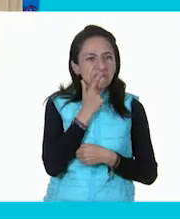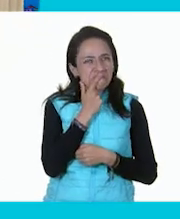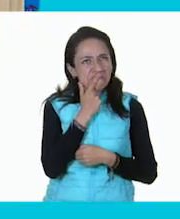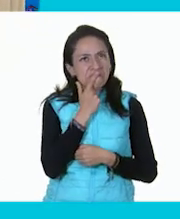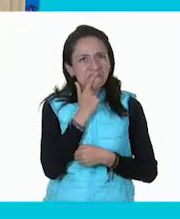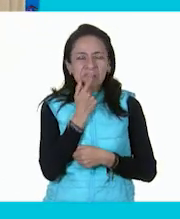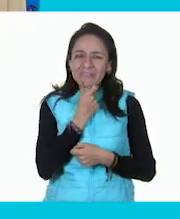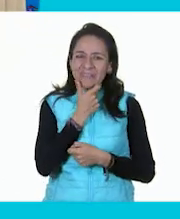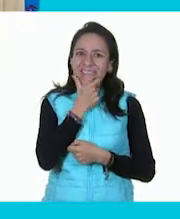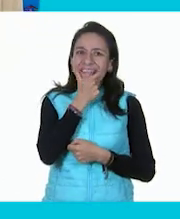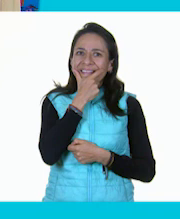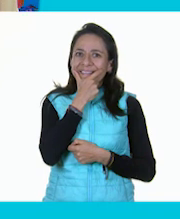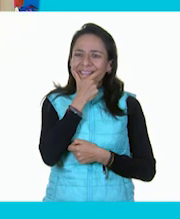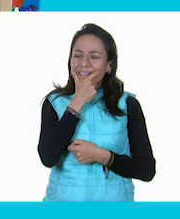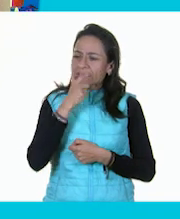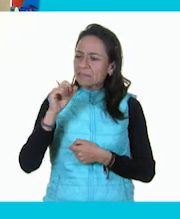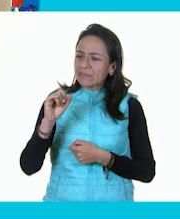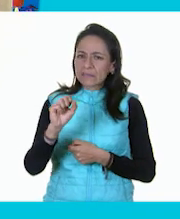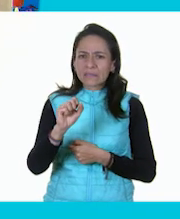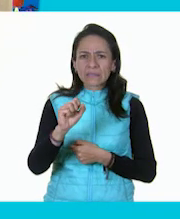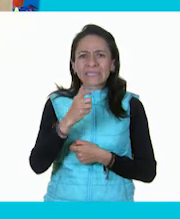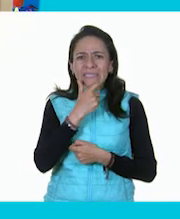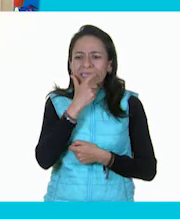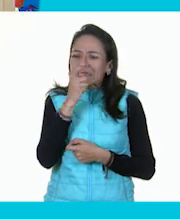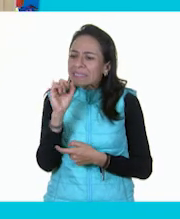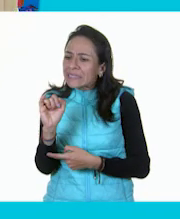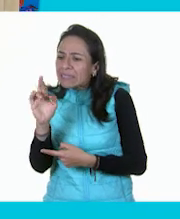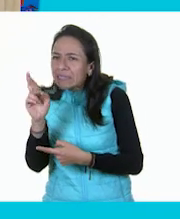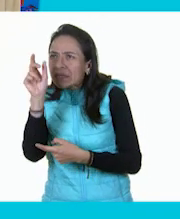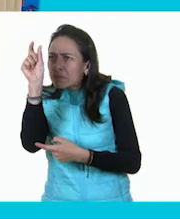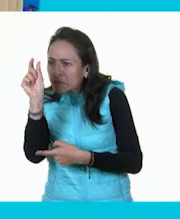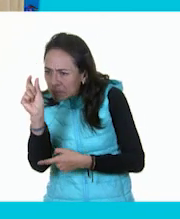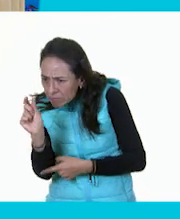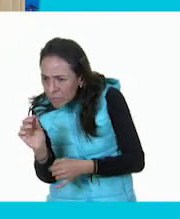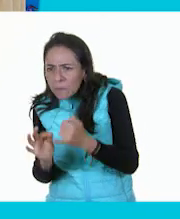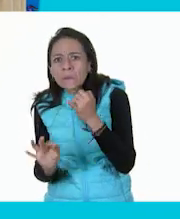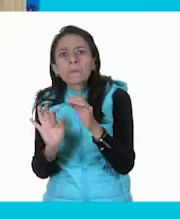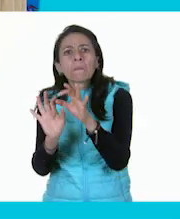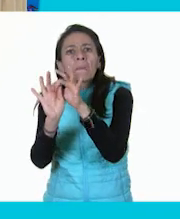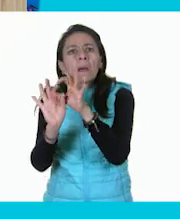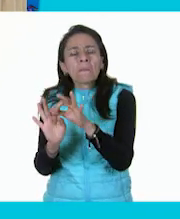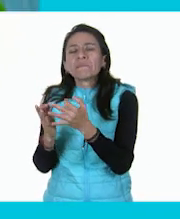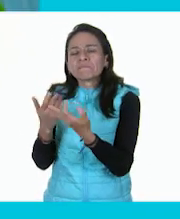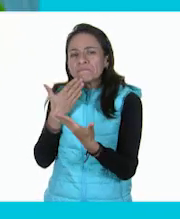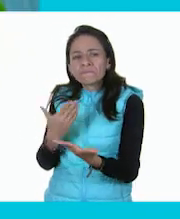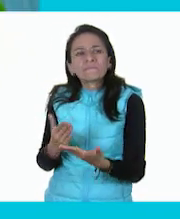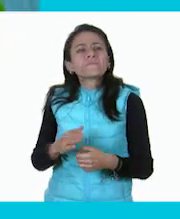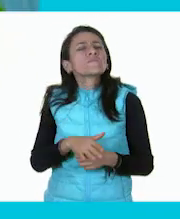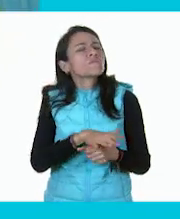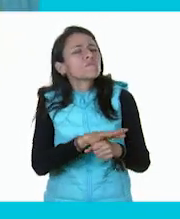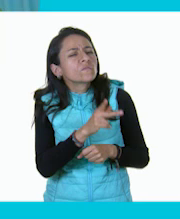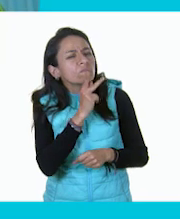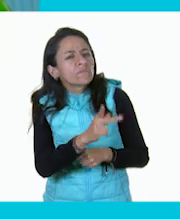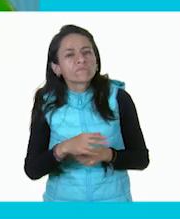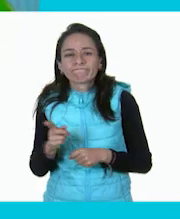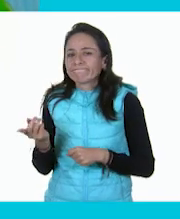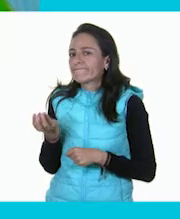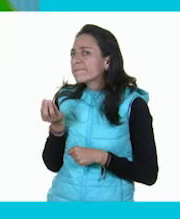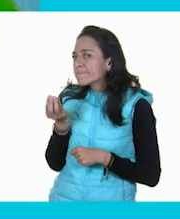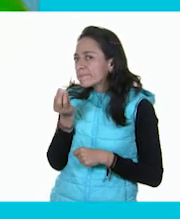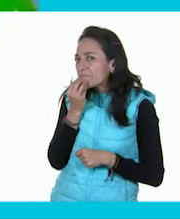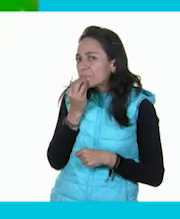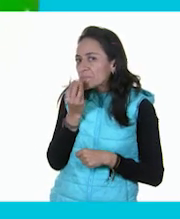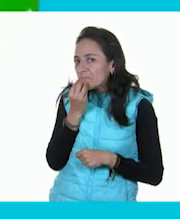¿Y qué otra nos quedará? ¿Qué tal? ¿Qué palabra tienes ahí? Mira, aquí tengo comer. A